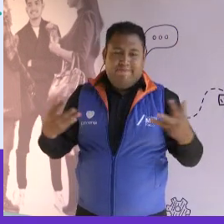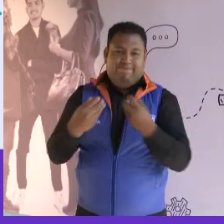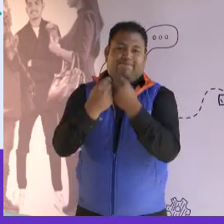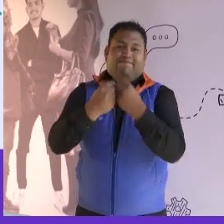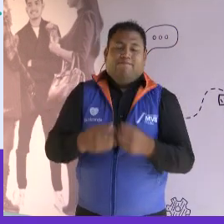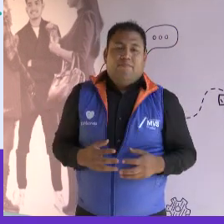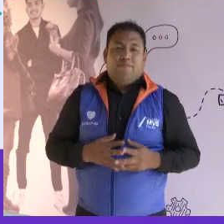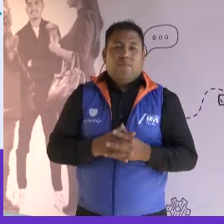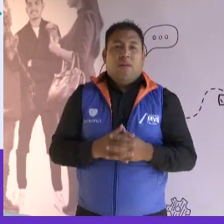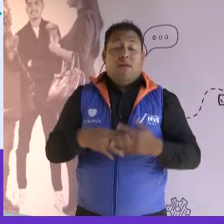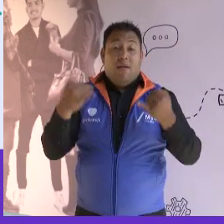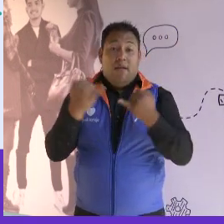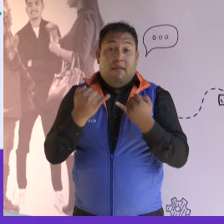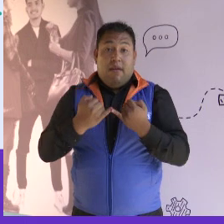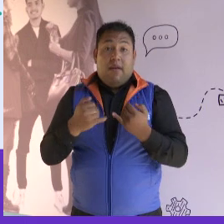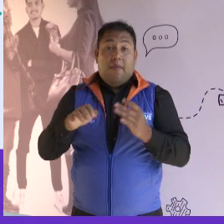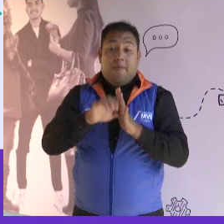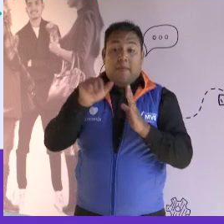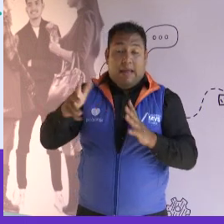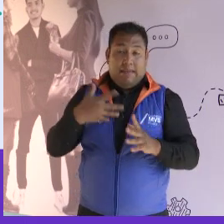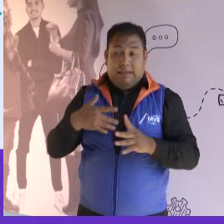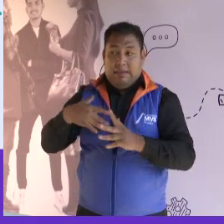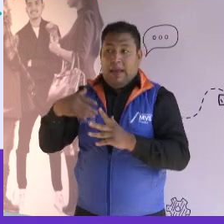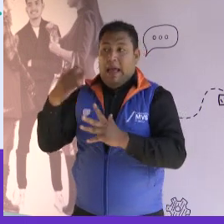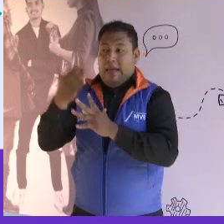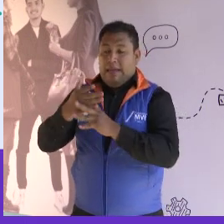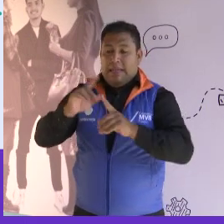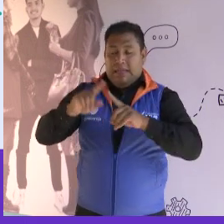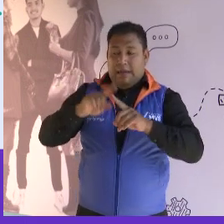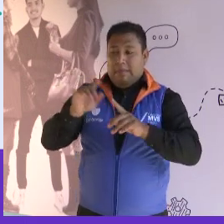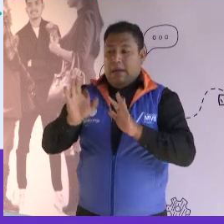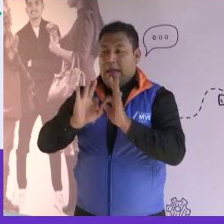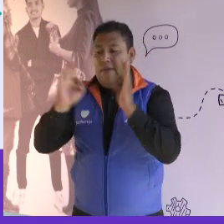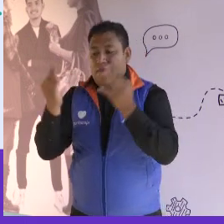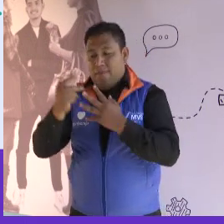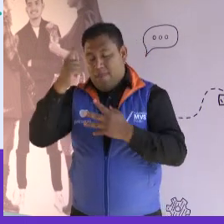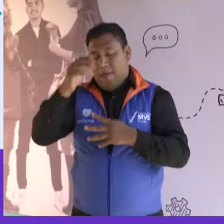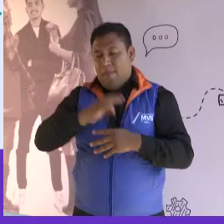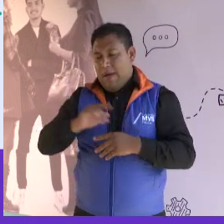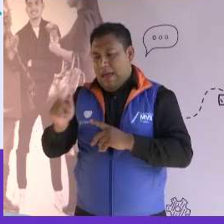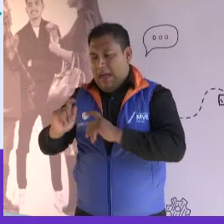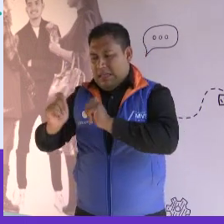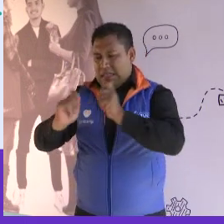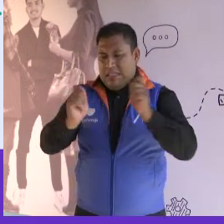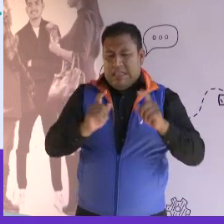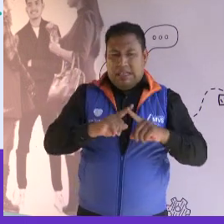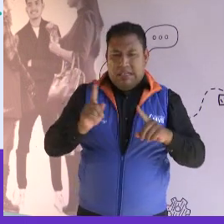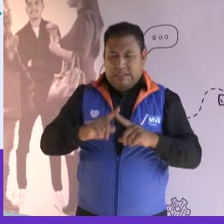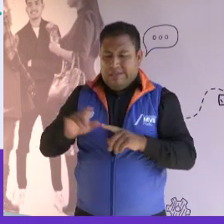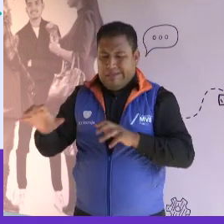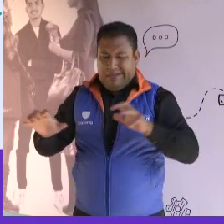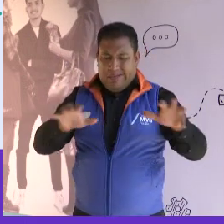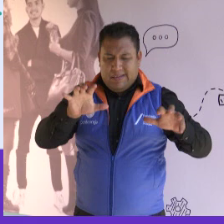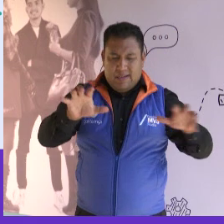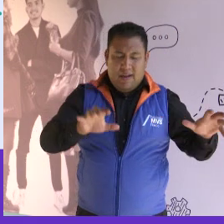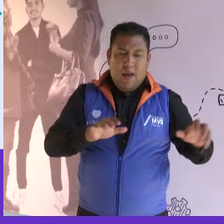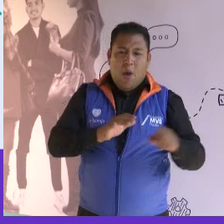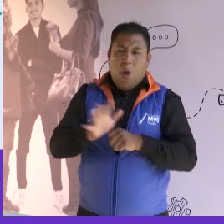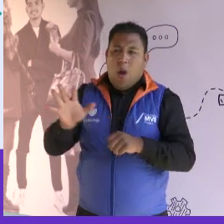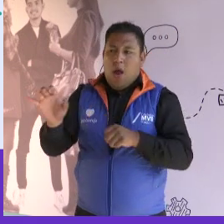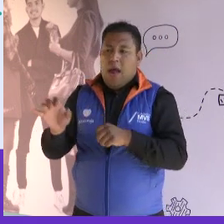capacidades para distribuir los roles y recordar que aunque no todos se involucran con la